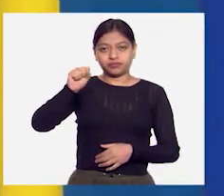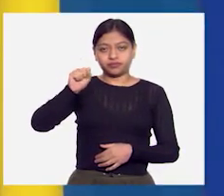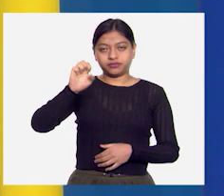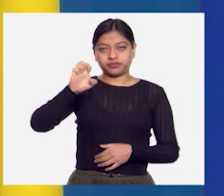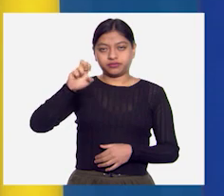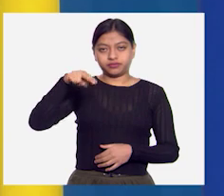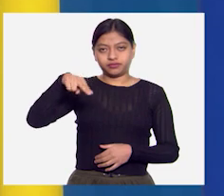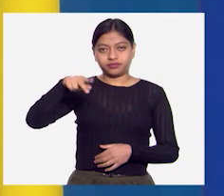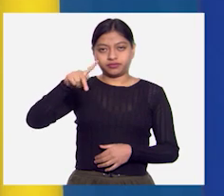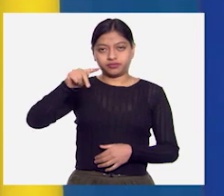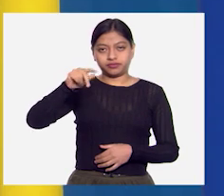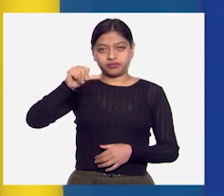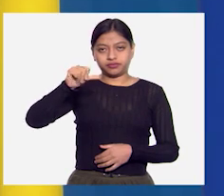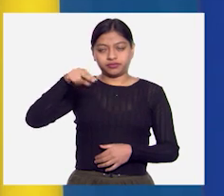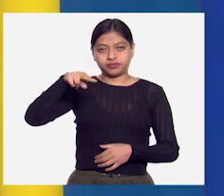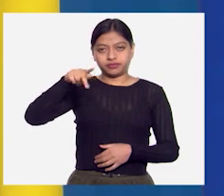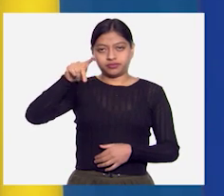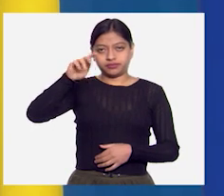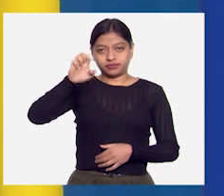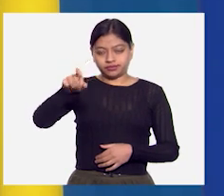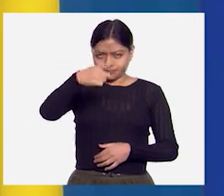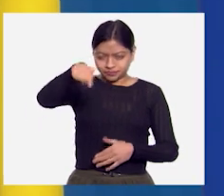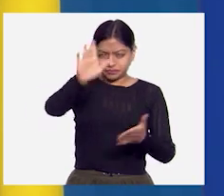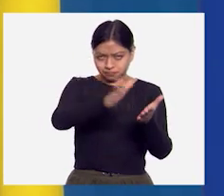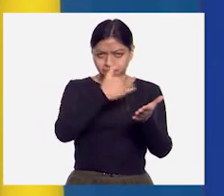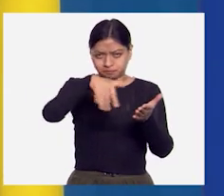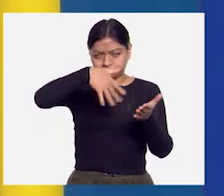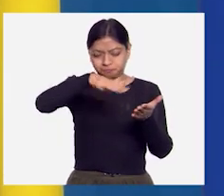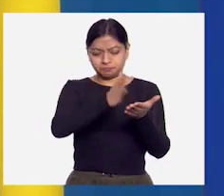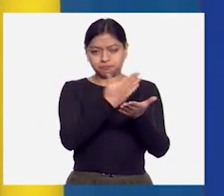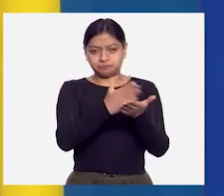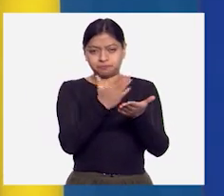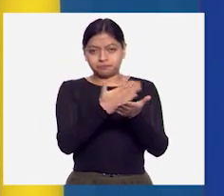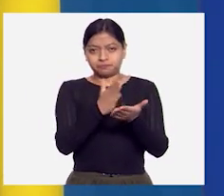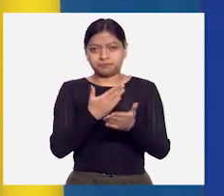buena idea. Vamos a buscarlo para que nos quede muy claro. A ver,